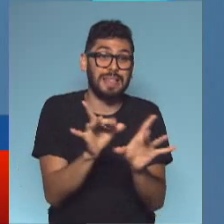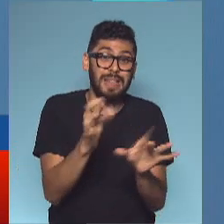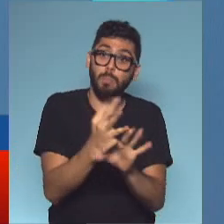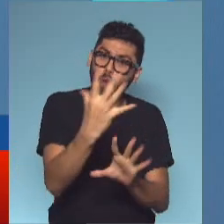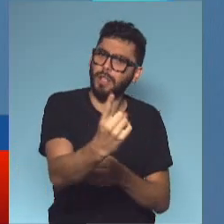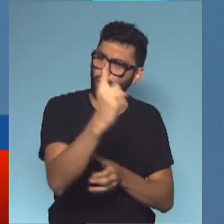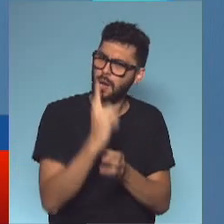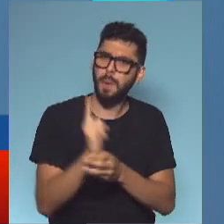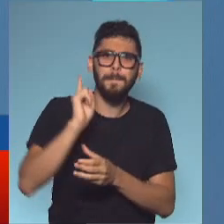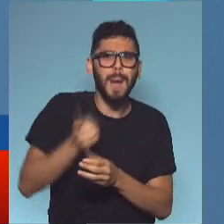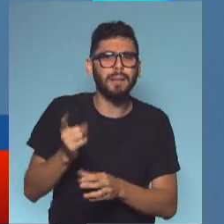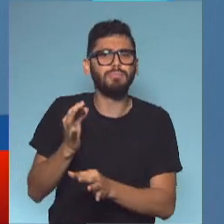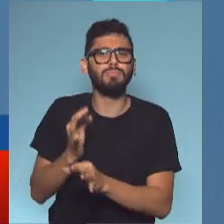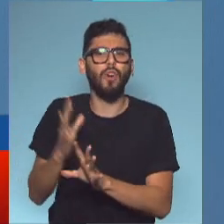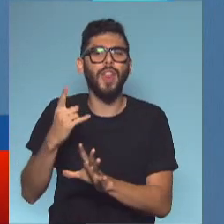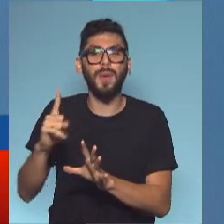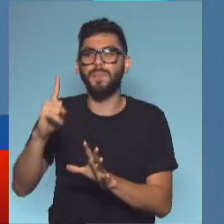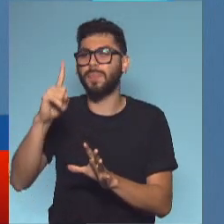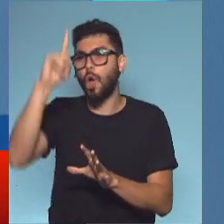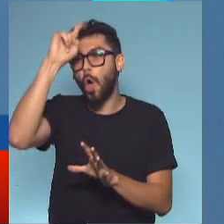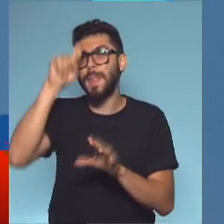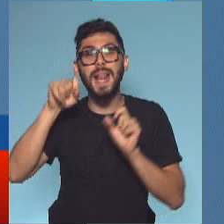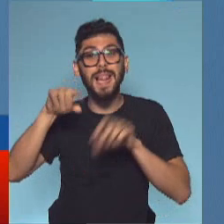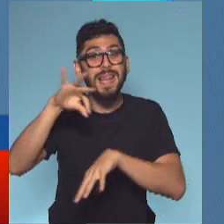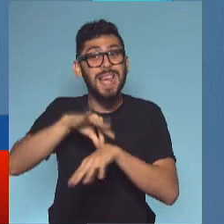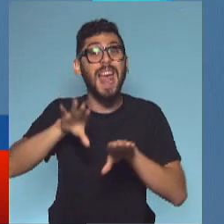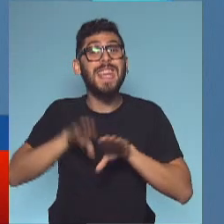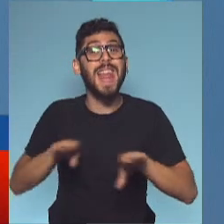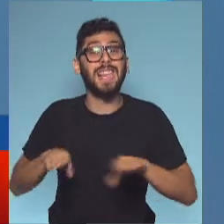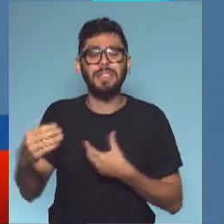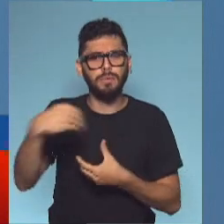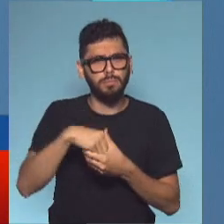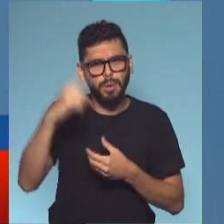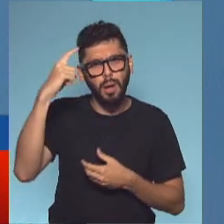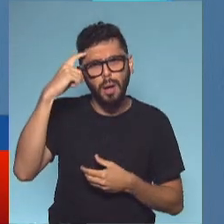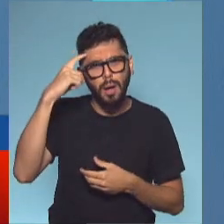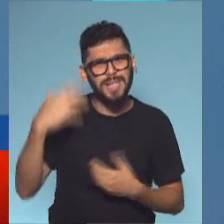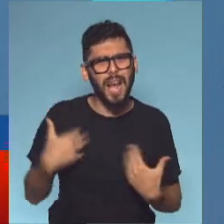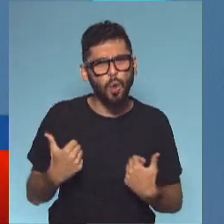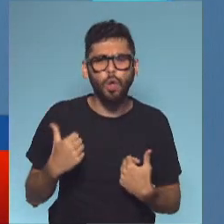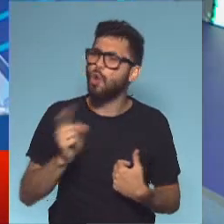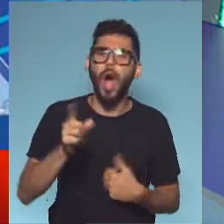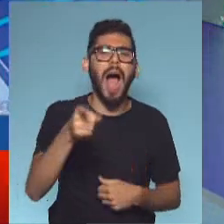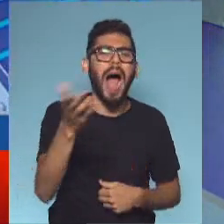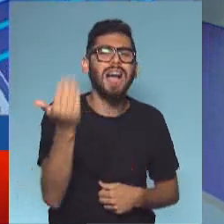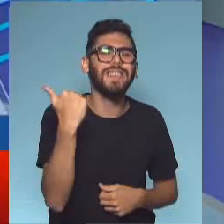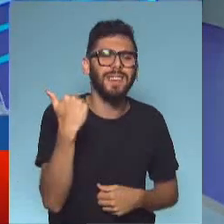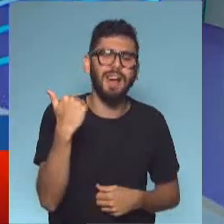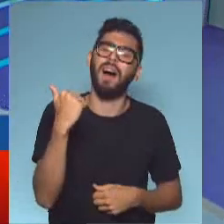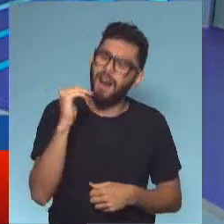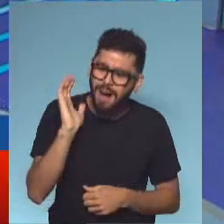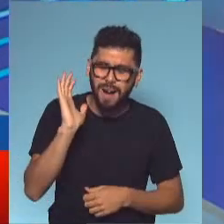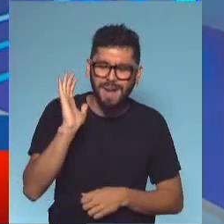muchos vinculados a sectores pediátricos. Sí, está... ¿Salud mental? ¿También? No, eso fue ayer. Ayer. Eso fue ayer, claro. Con